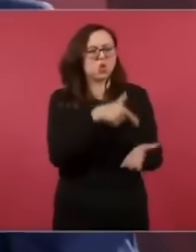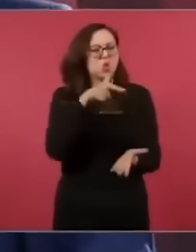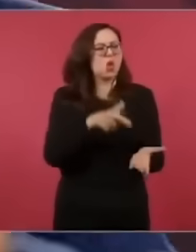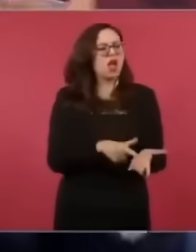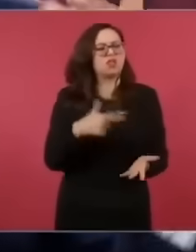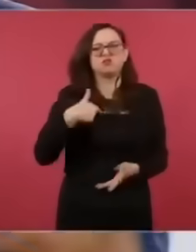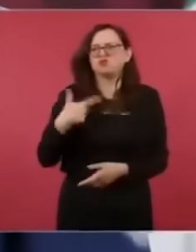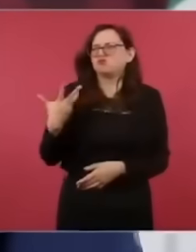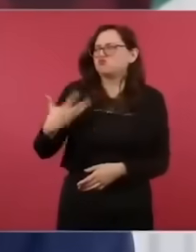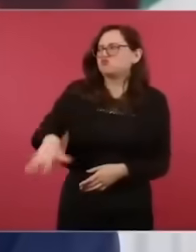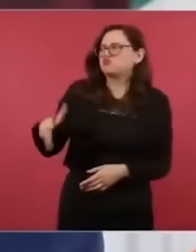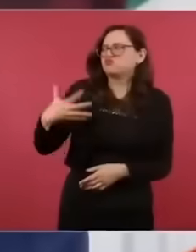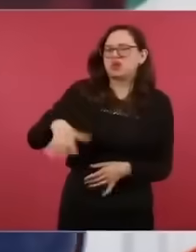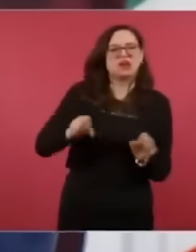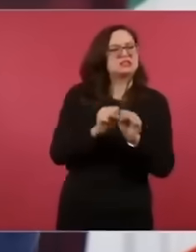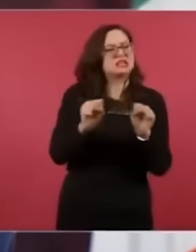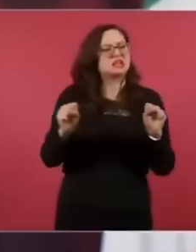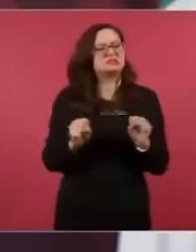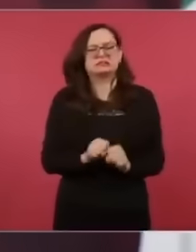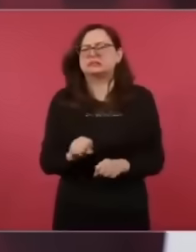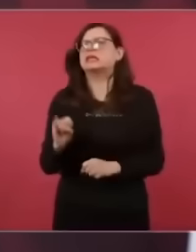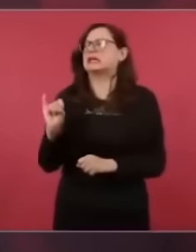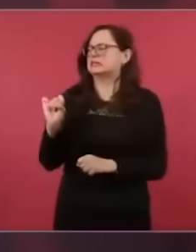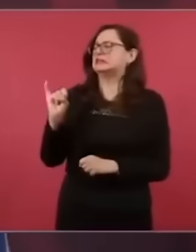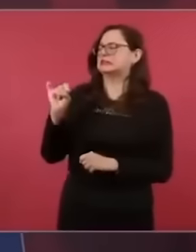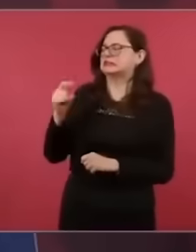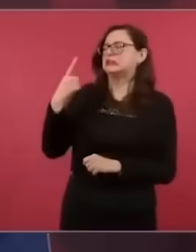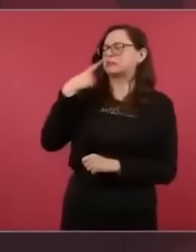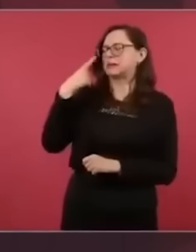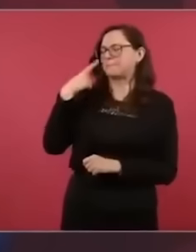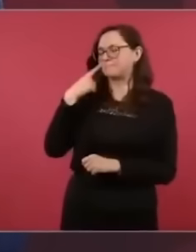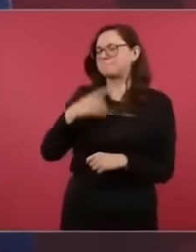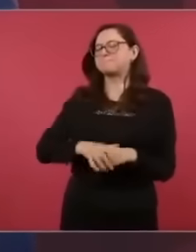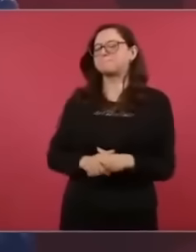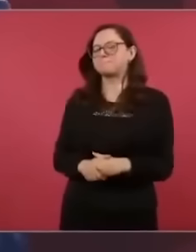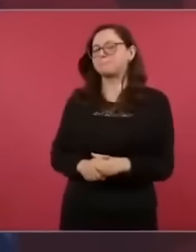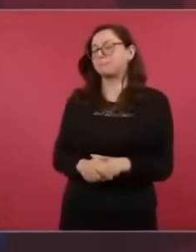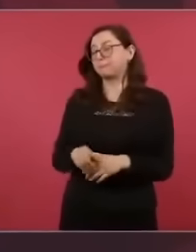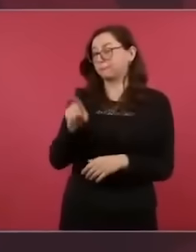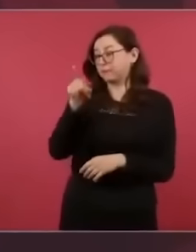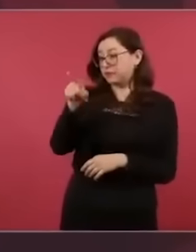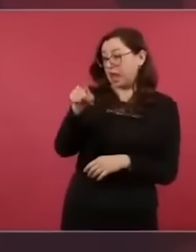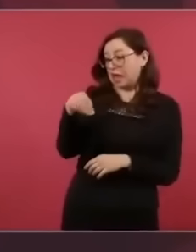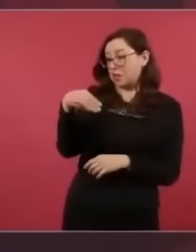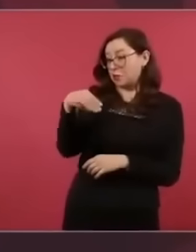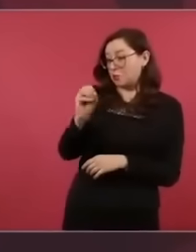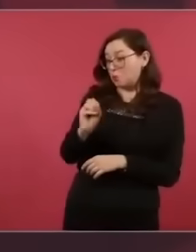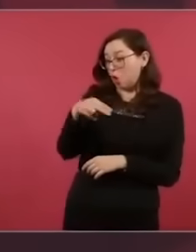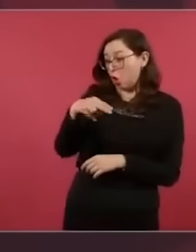este salón. Ah, sí, mire, de ahí donde está el mono,